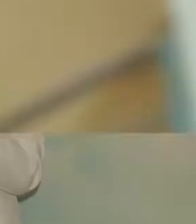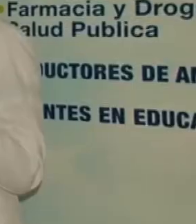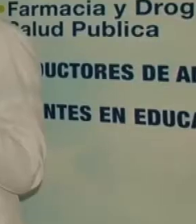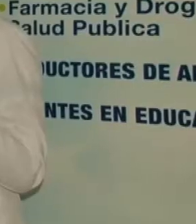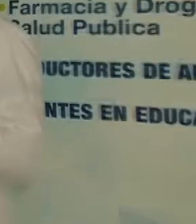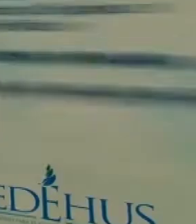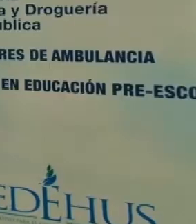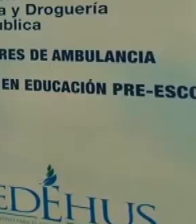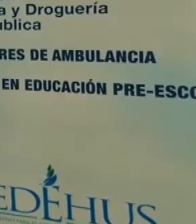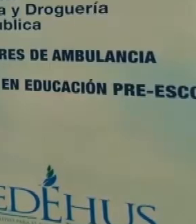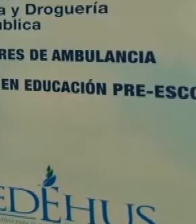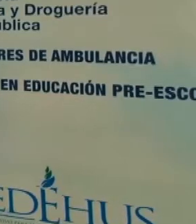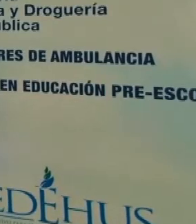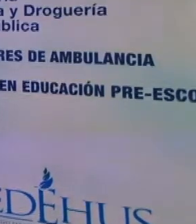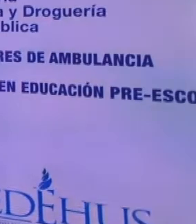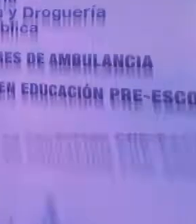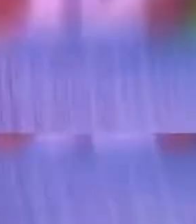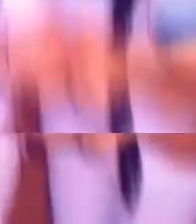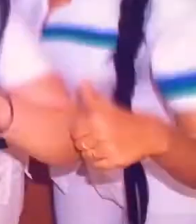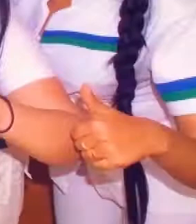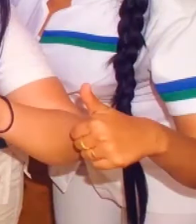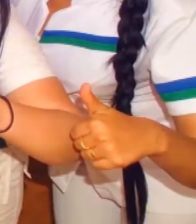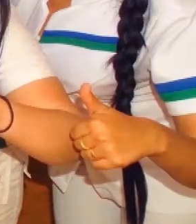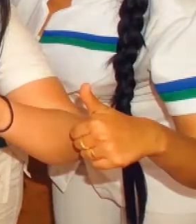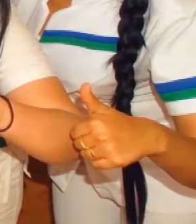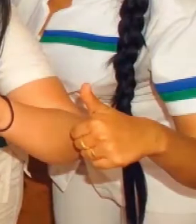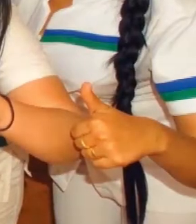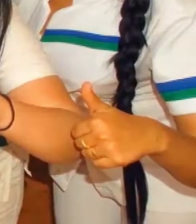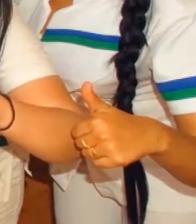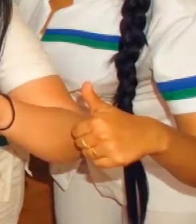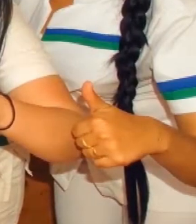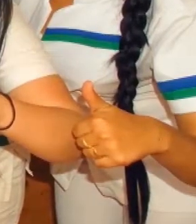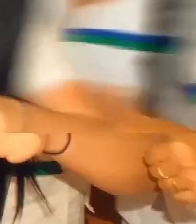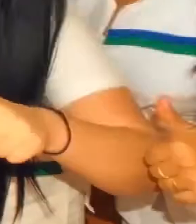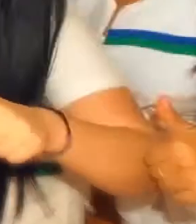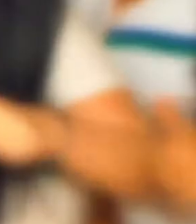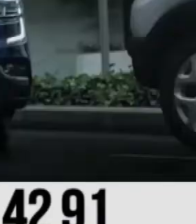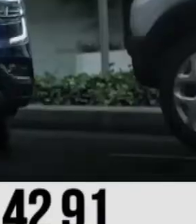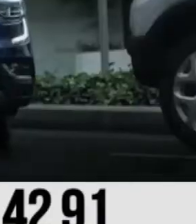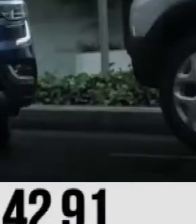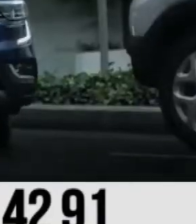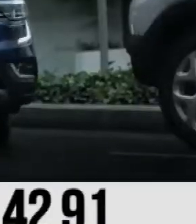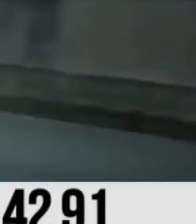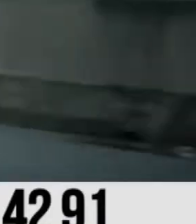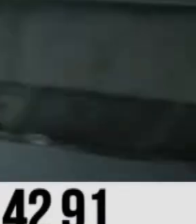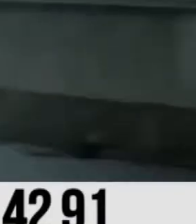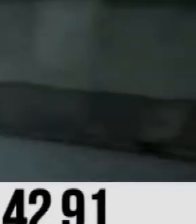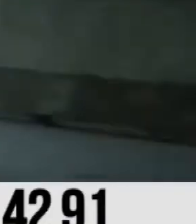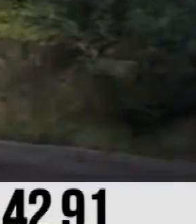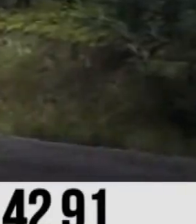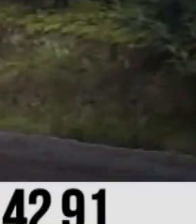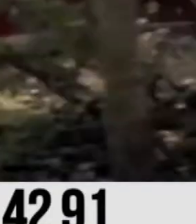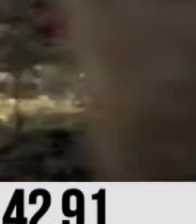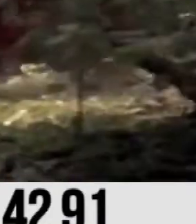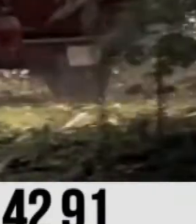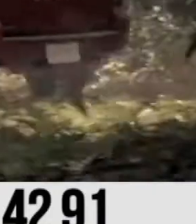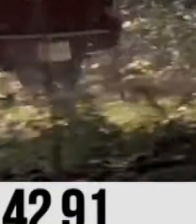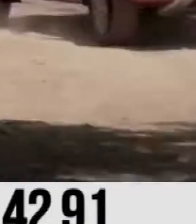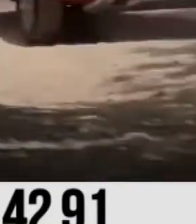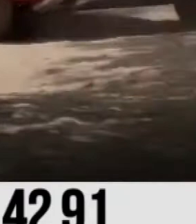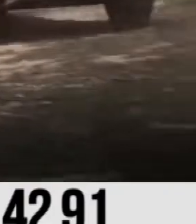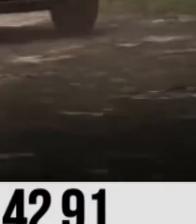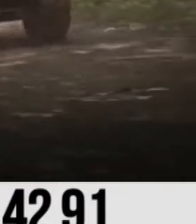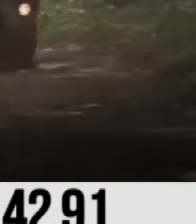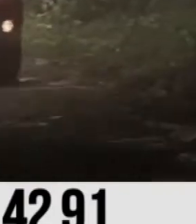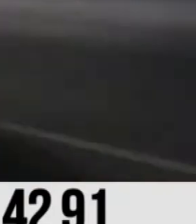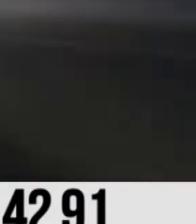o técnico en auxiliar en salud oral. CDUS, matrículas abiertas. Un líder es innovación, es todo terreno,